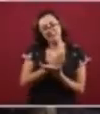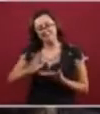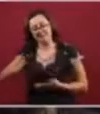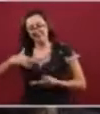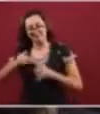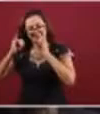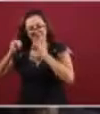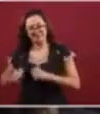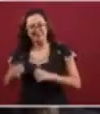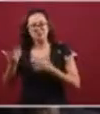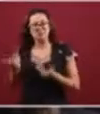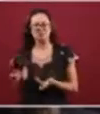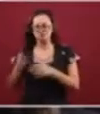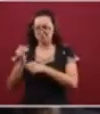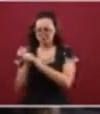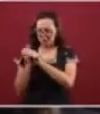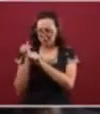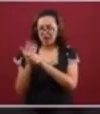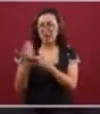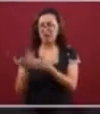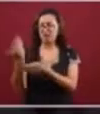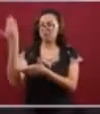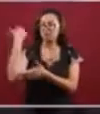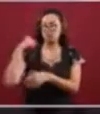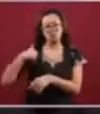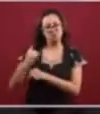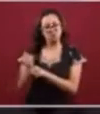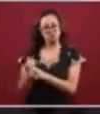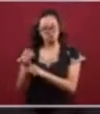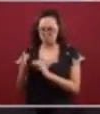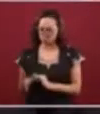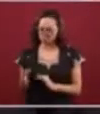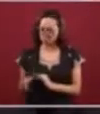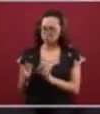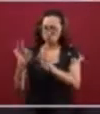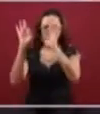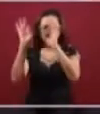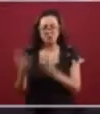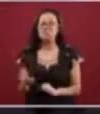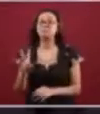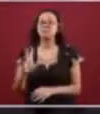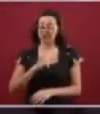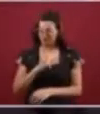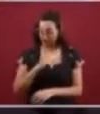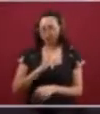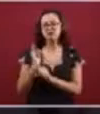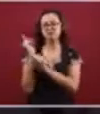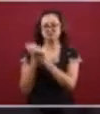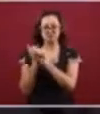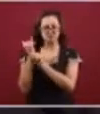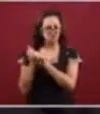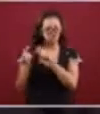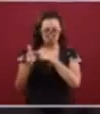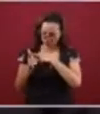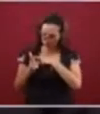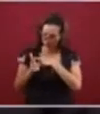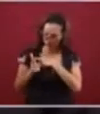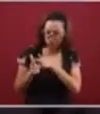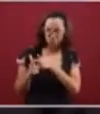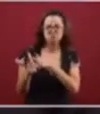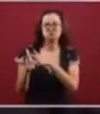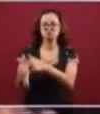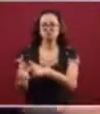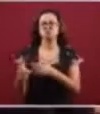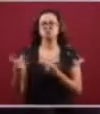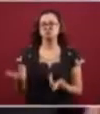puedo responder que ese trabajo que hice fue impecable y que tiene que ver con una investigación que siguió la línea de